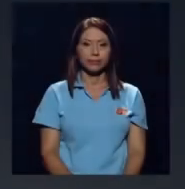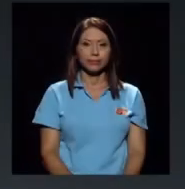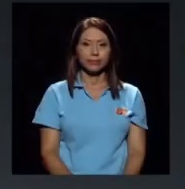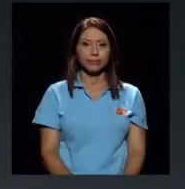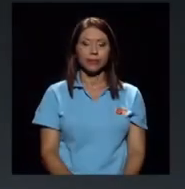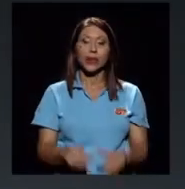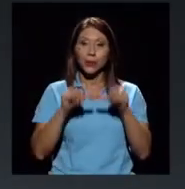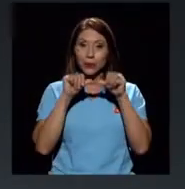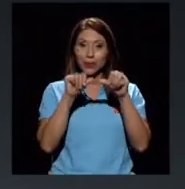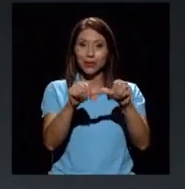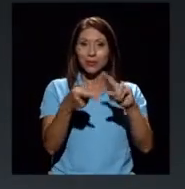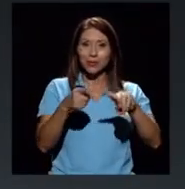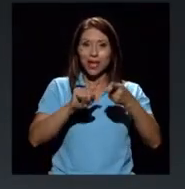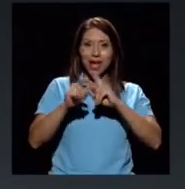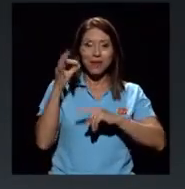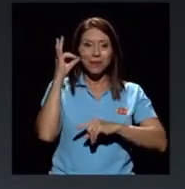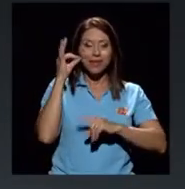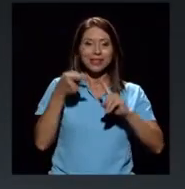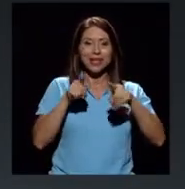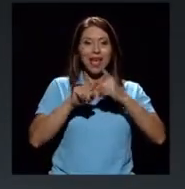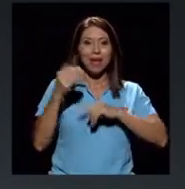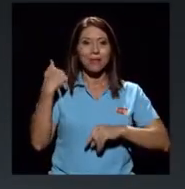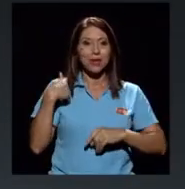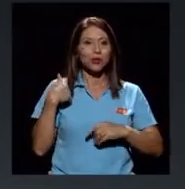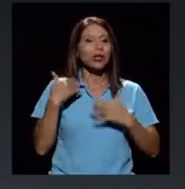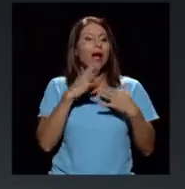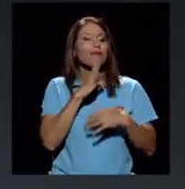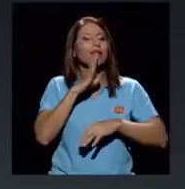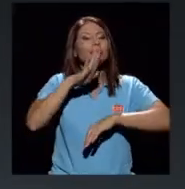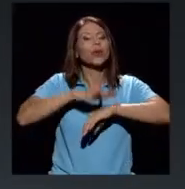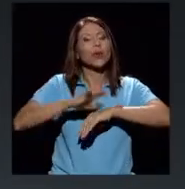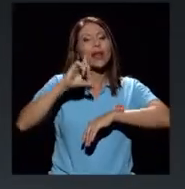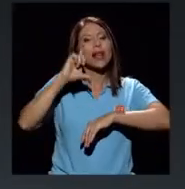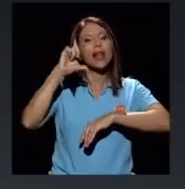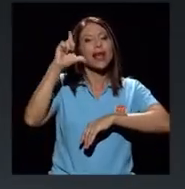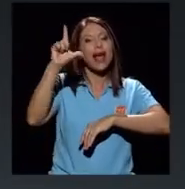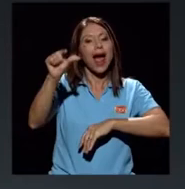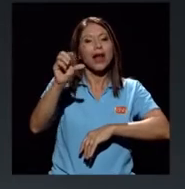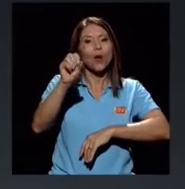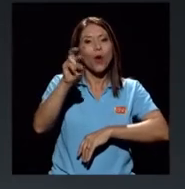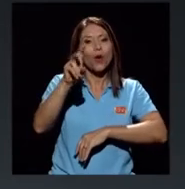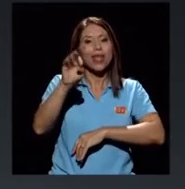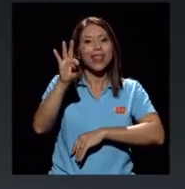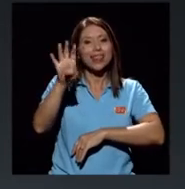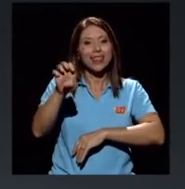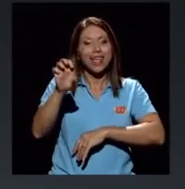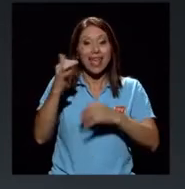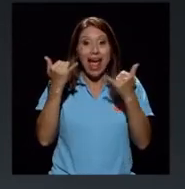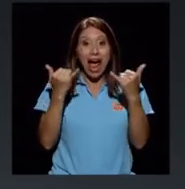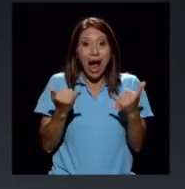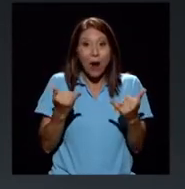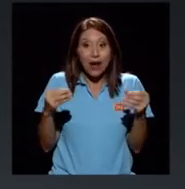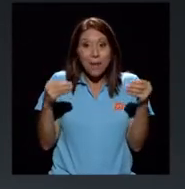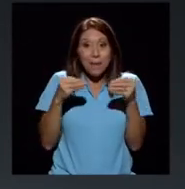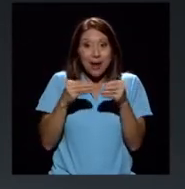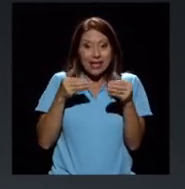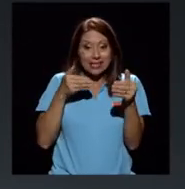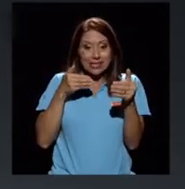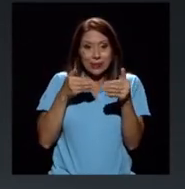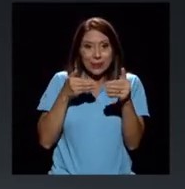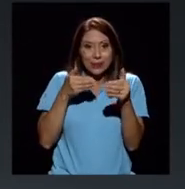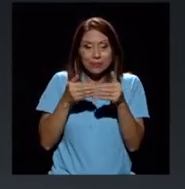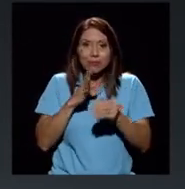continuamos amigas y amigos en el lejano oriente y ahora vamos a hacer la cercanía de ese lejano